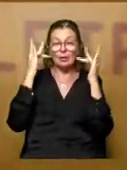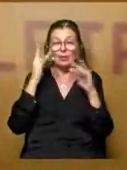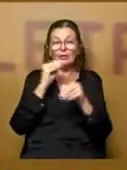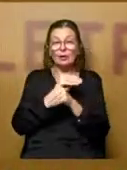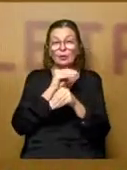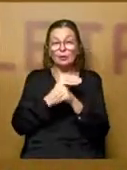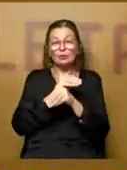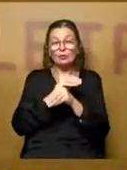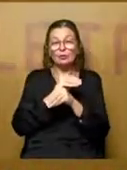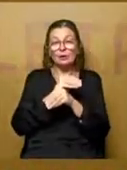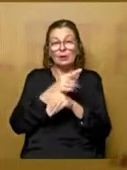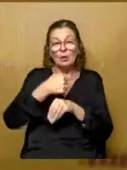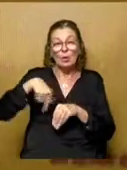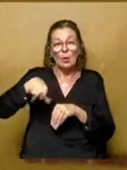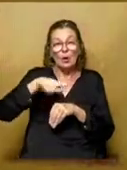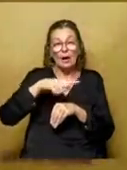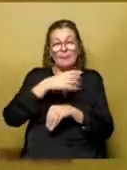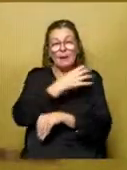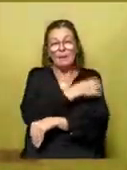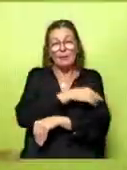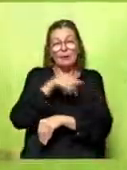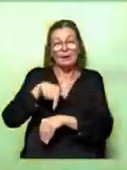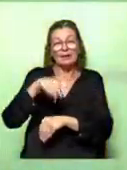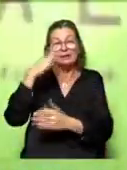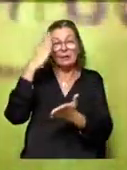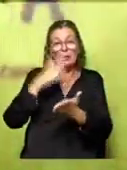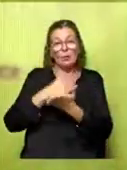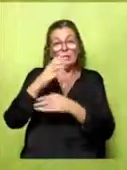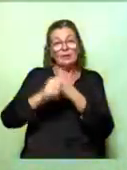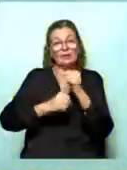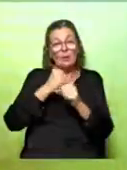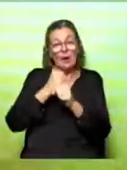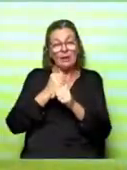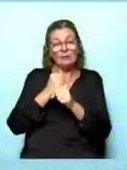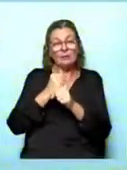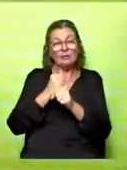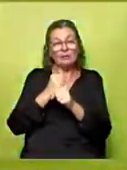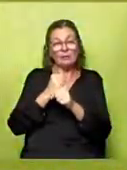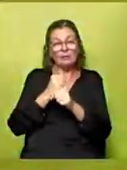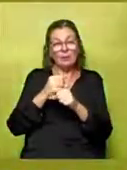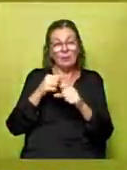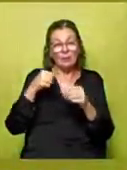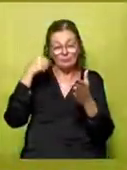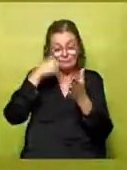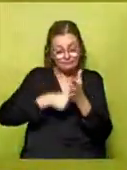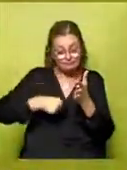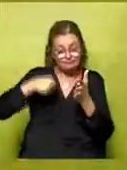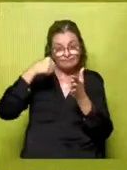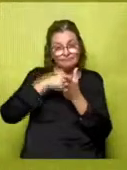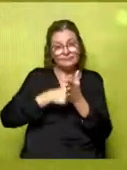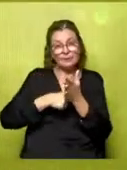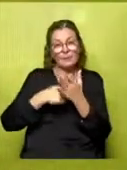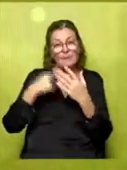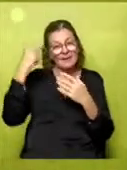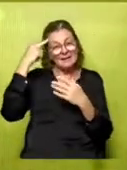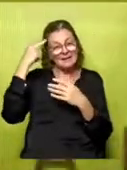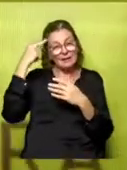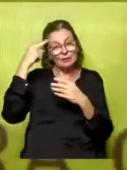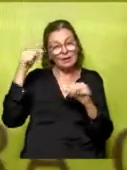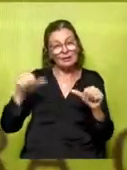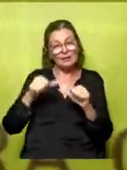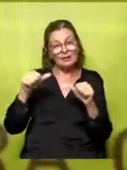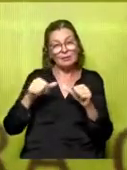en los asentamientos. Este último año estamos con toda la energía y haciendo